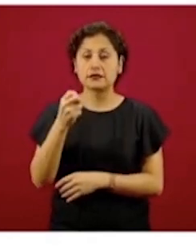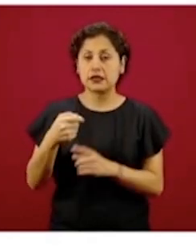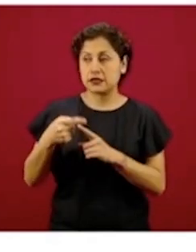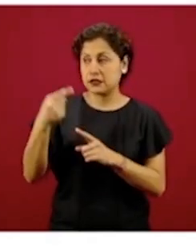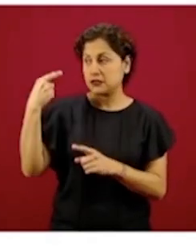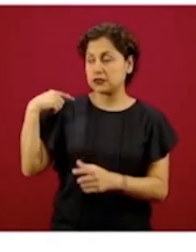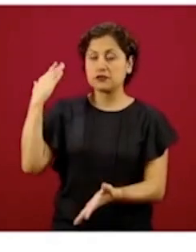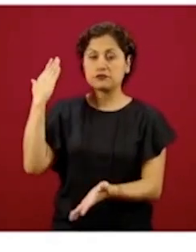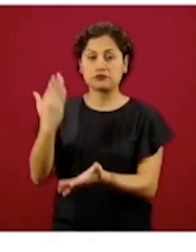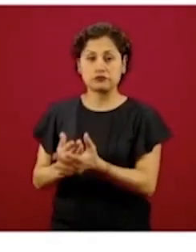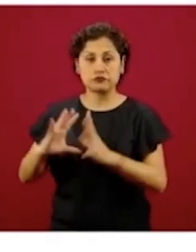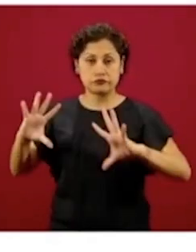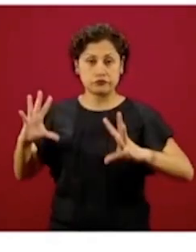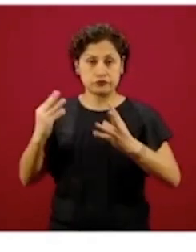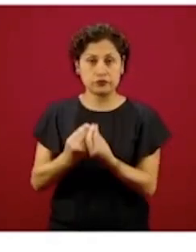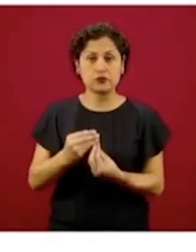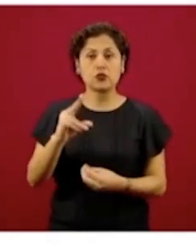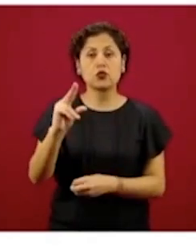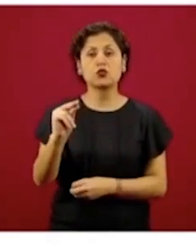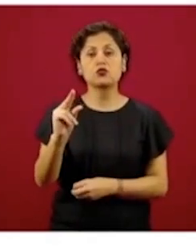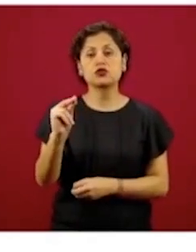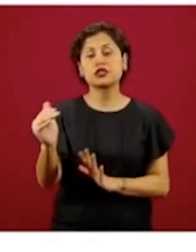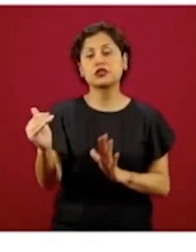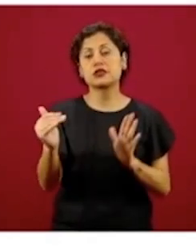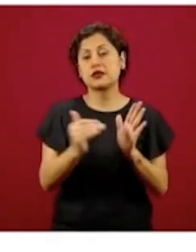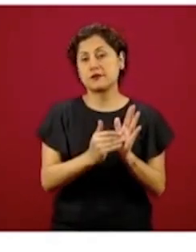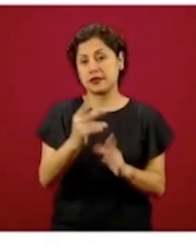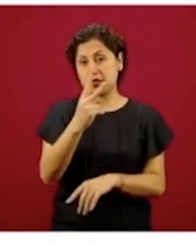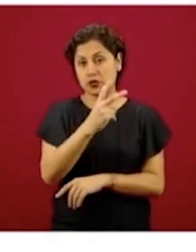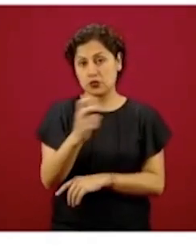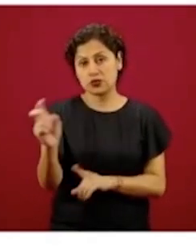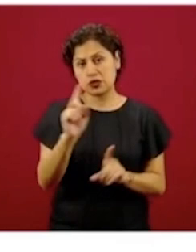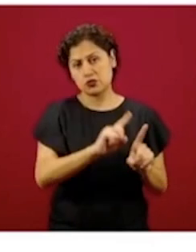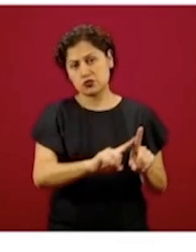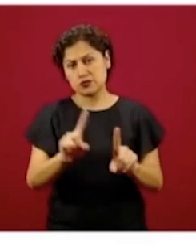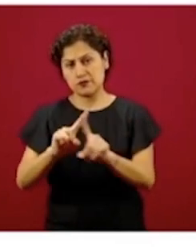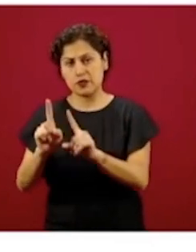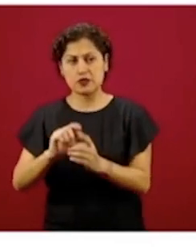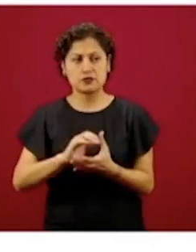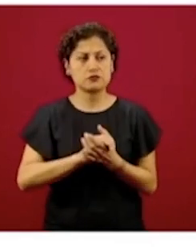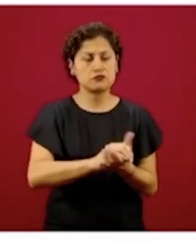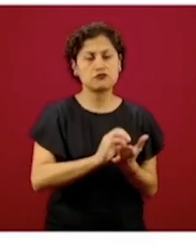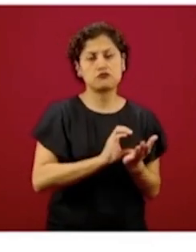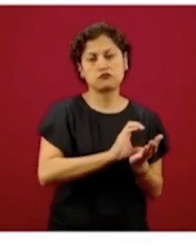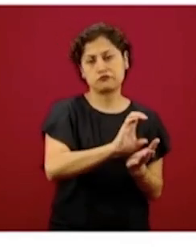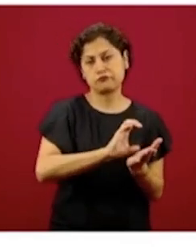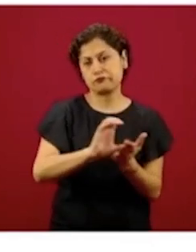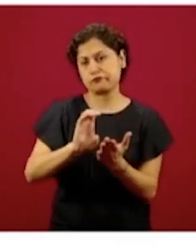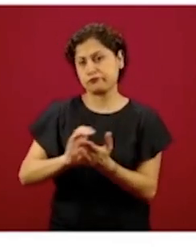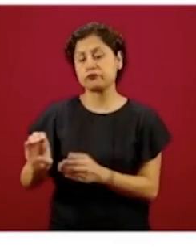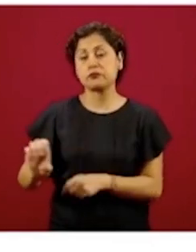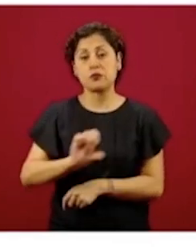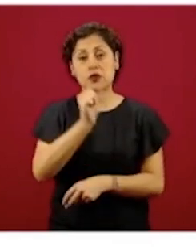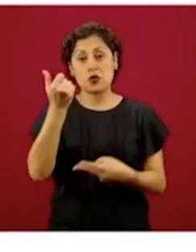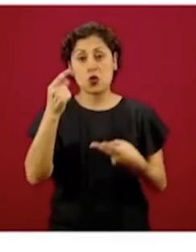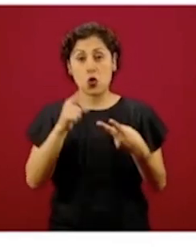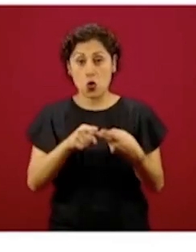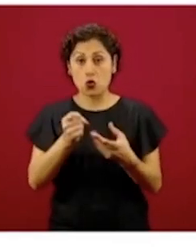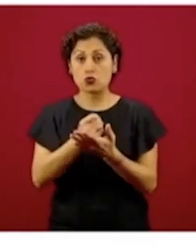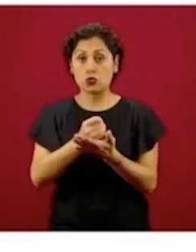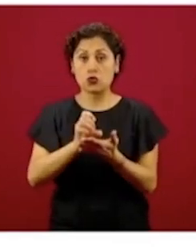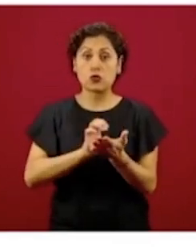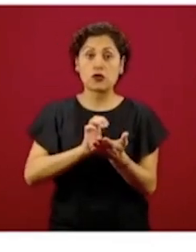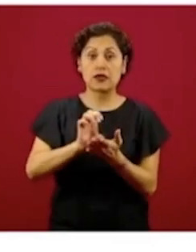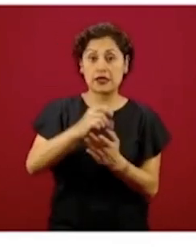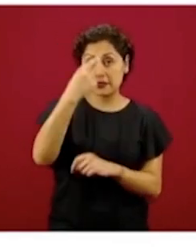de 80.200 apoyos. Y los otros créditos, los créditos a la vivienda, hemos